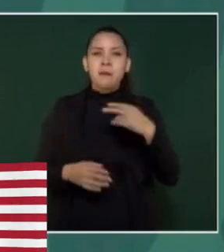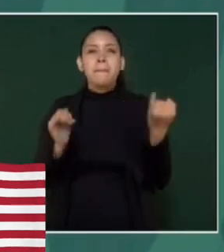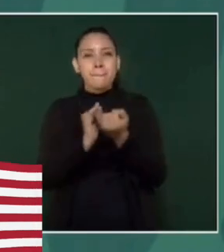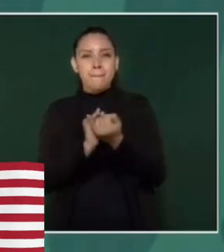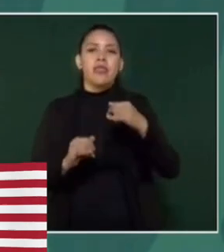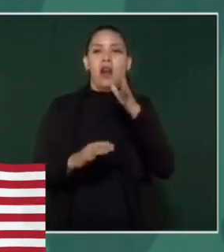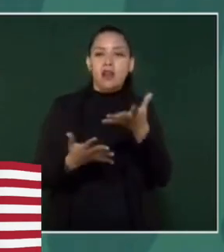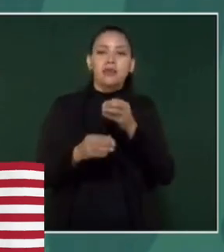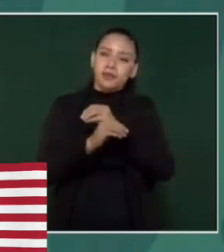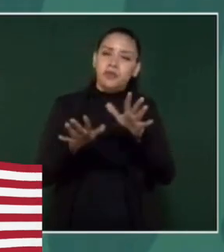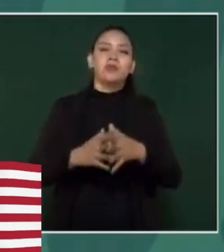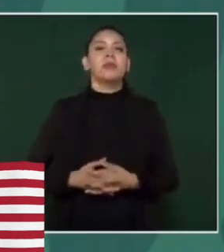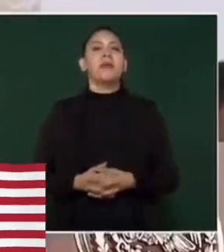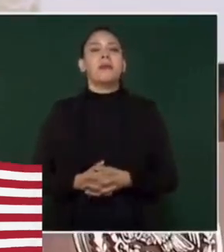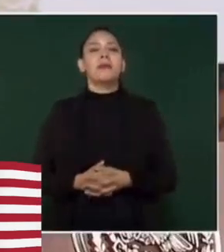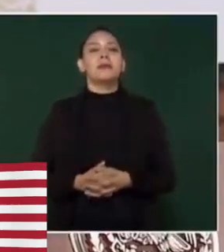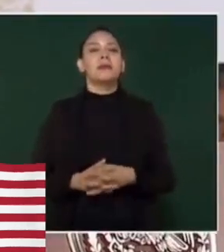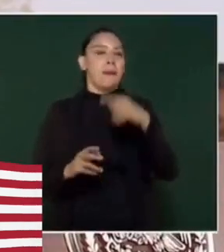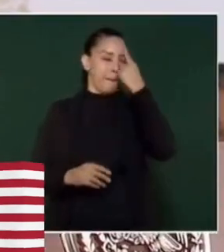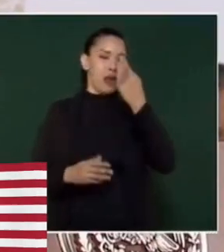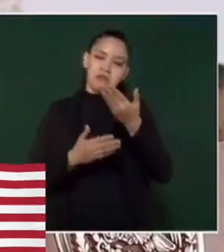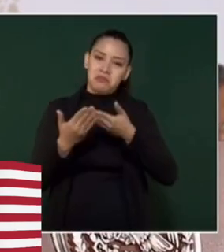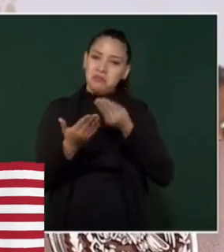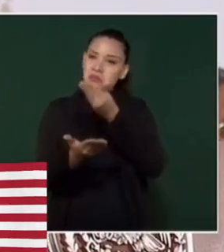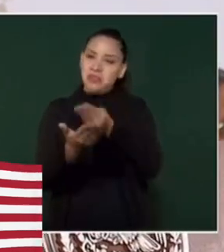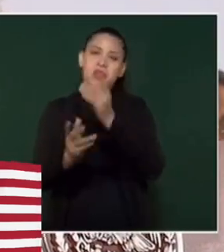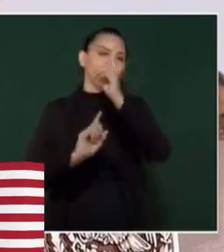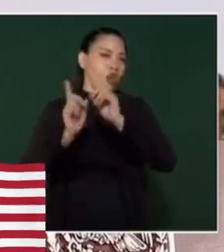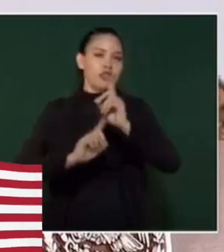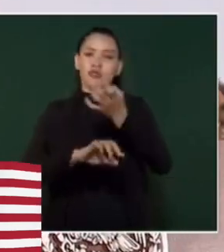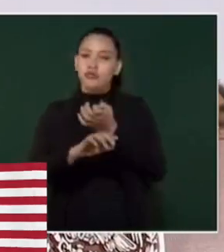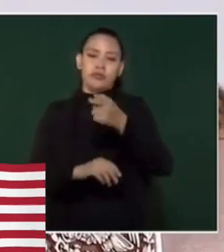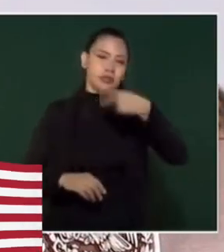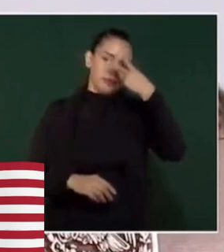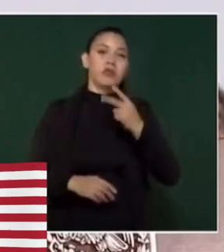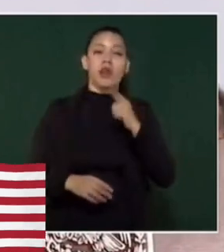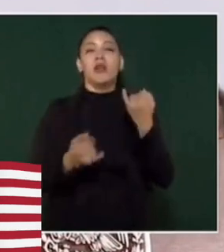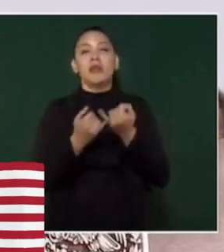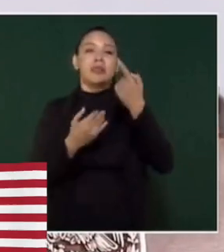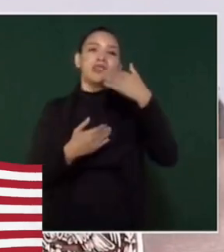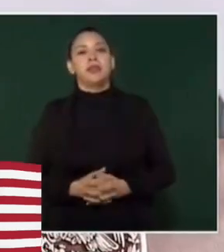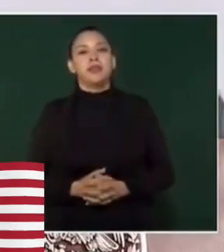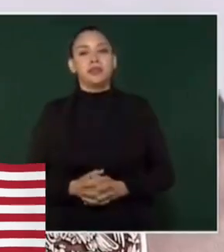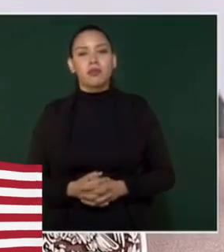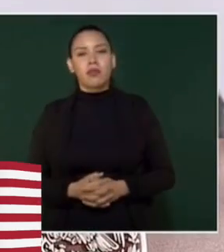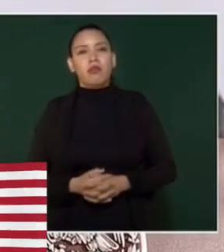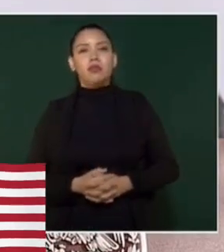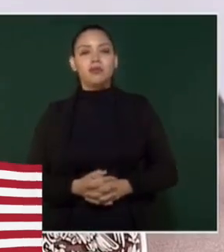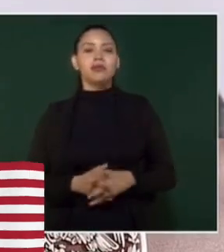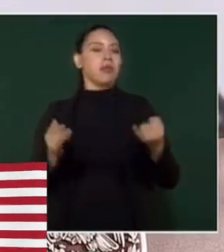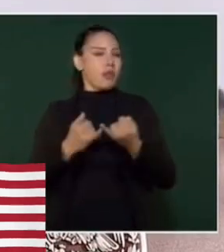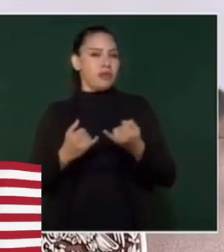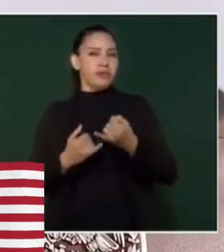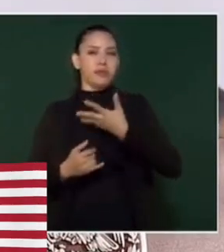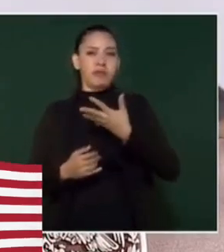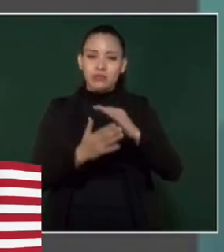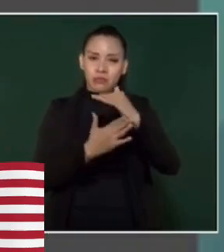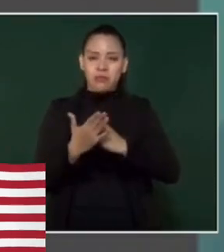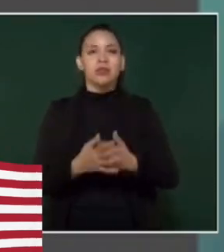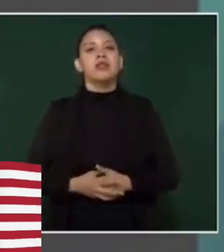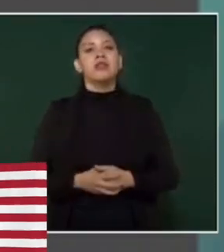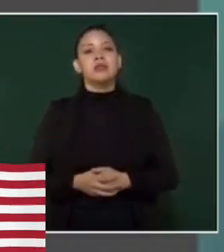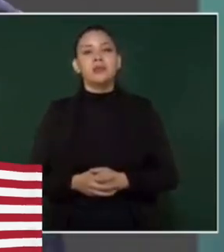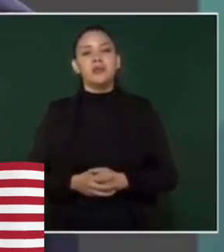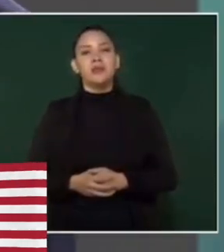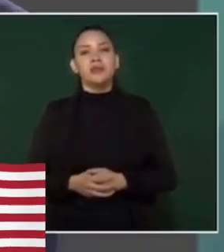compartir para que se aplique en los dos países, sobre todo la campaña de información a los jóvenes. Se trató el tema de las armas